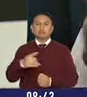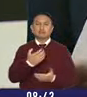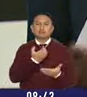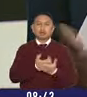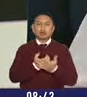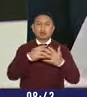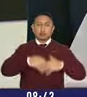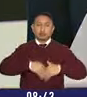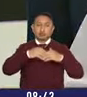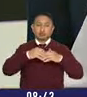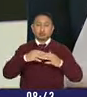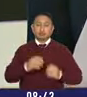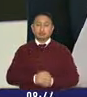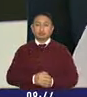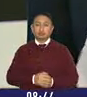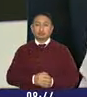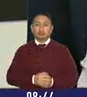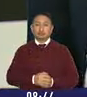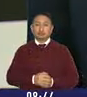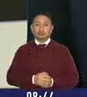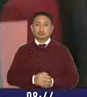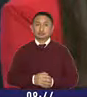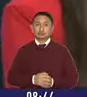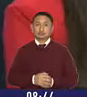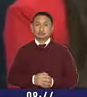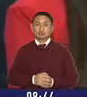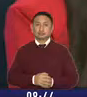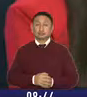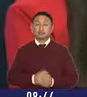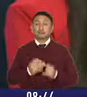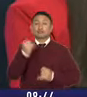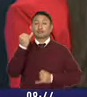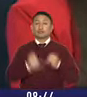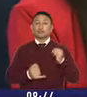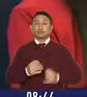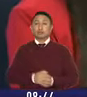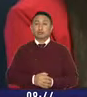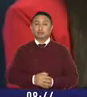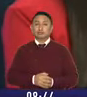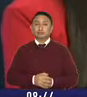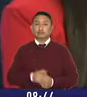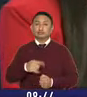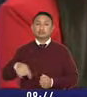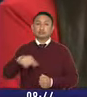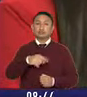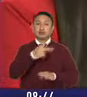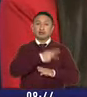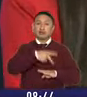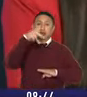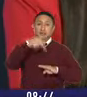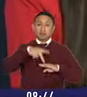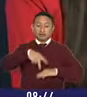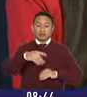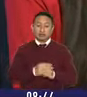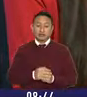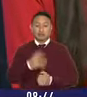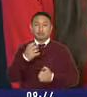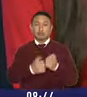y activamos la economía de nuestra provincia de Pichincha. Guillermo, para finalizar, ¿cómo evitar que la prefectura se encuentre involucrada